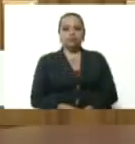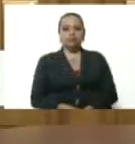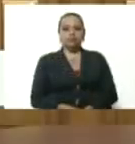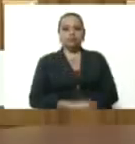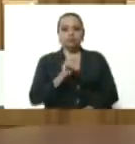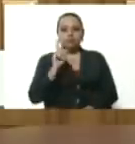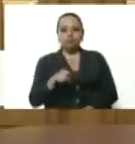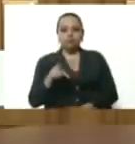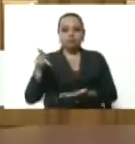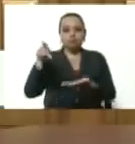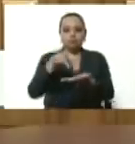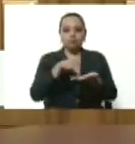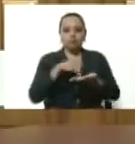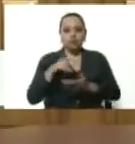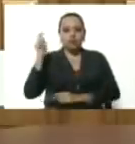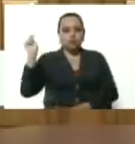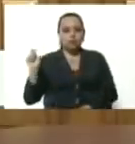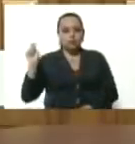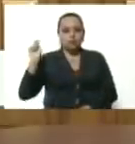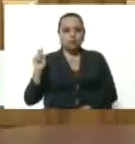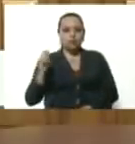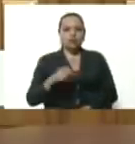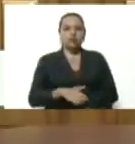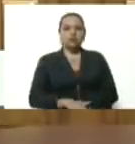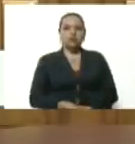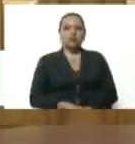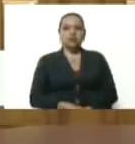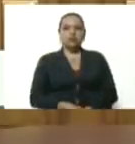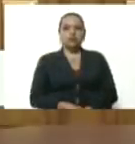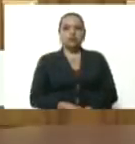Intervino la diputada Ilenia Medina